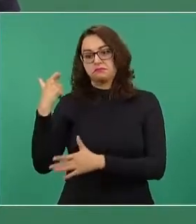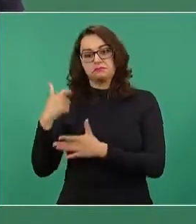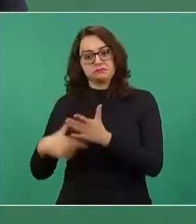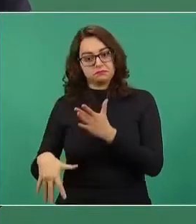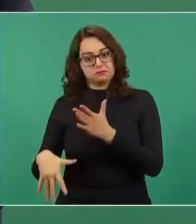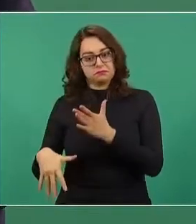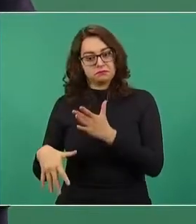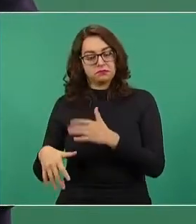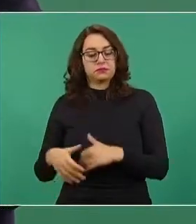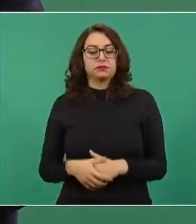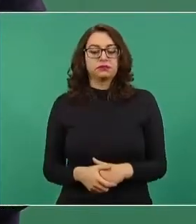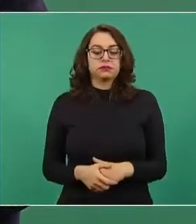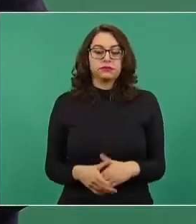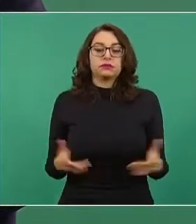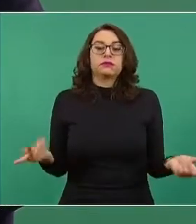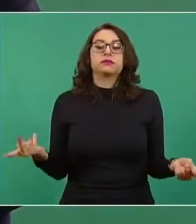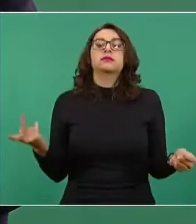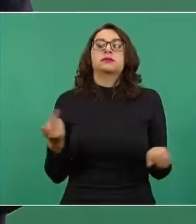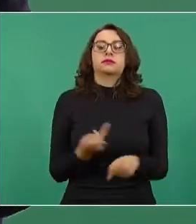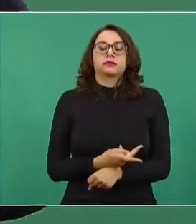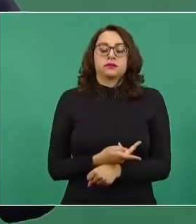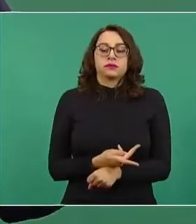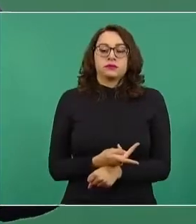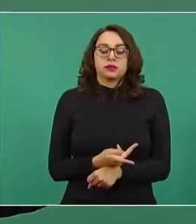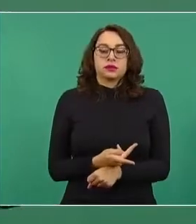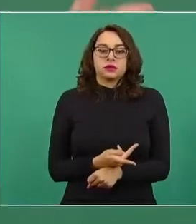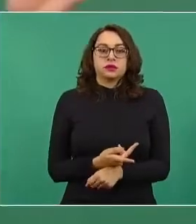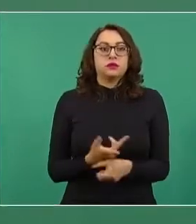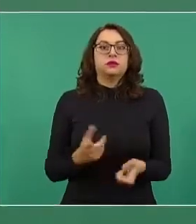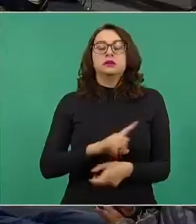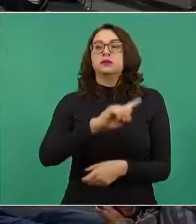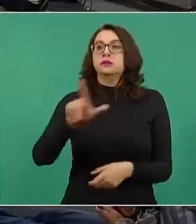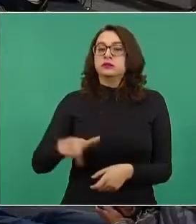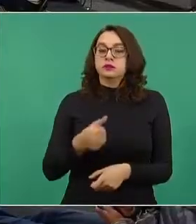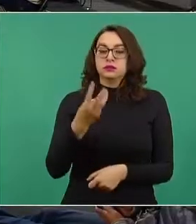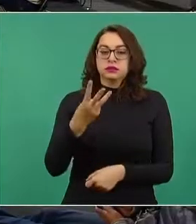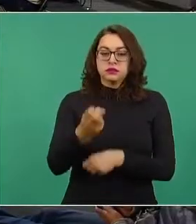barato. ¿Qué pasa? Que como a los 3 años